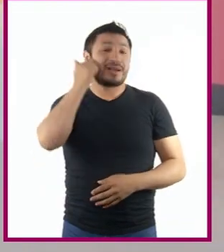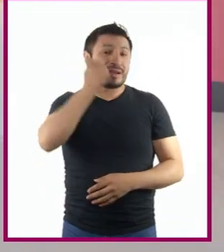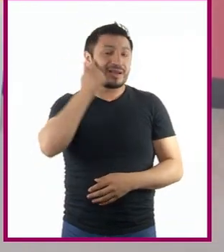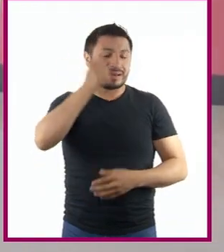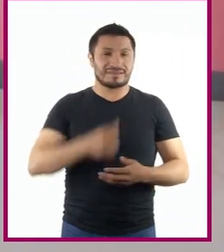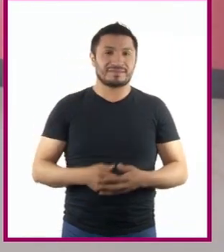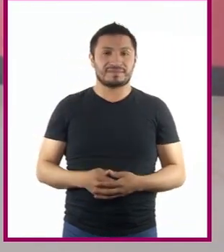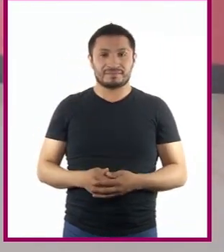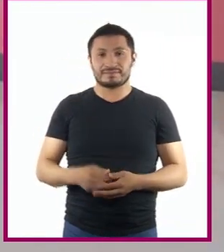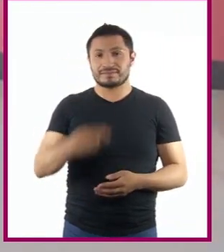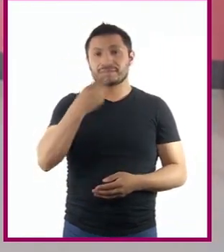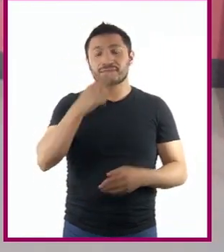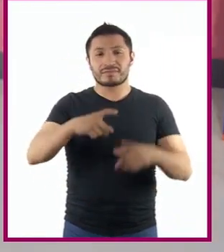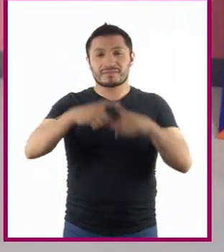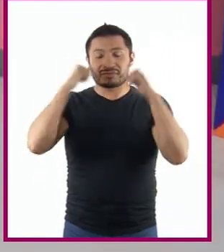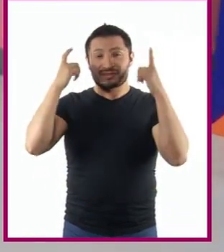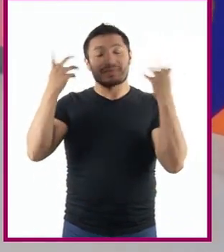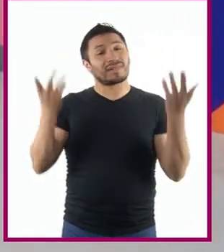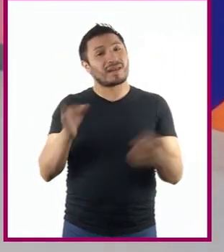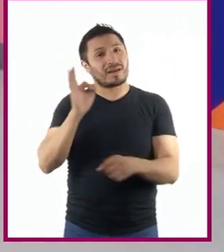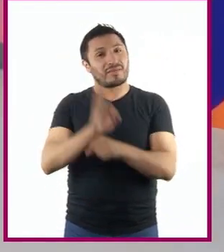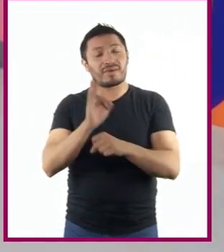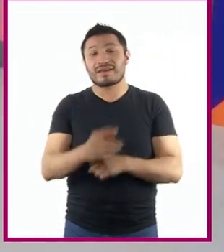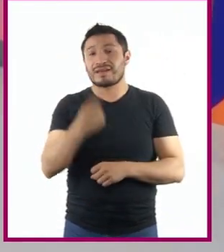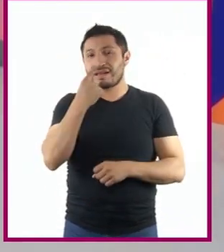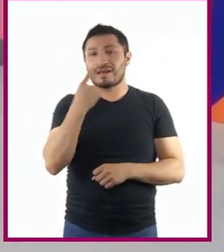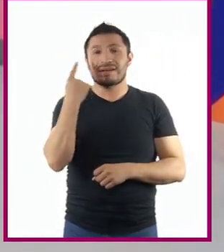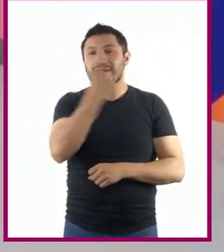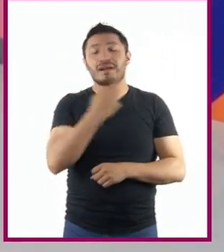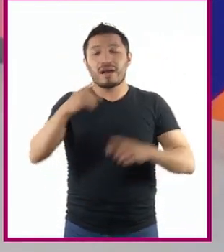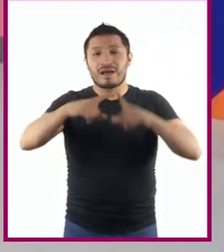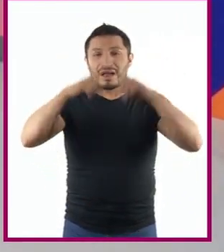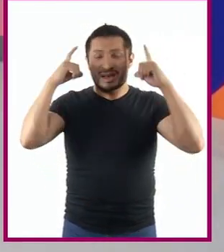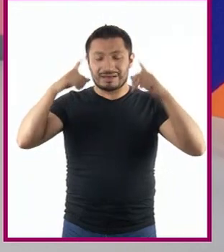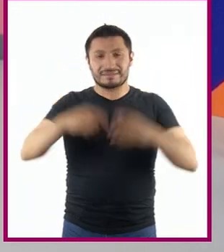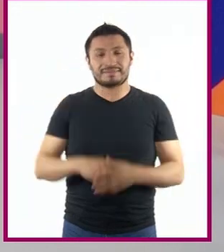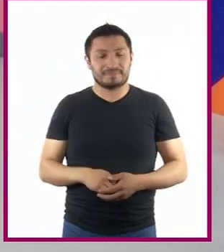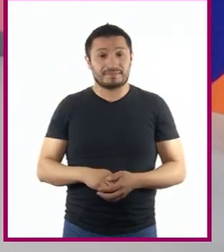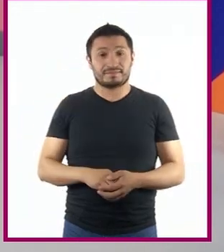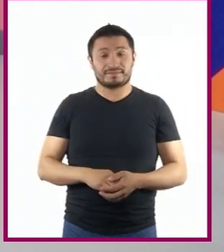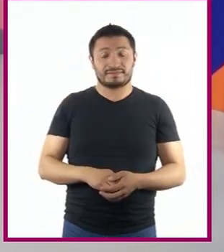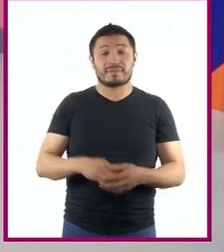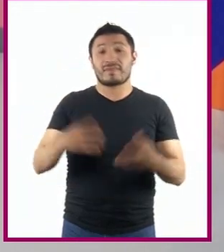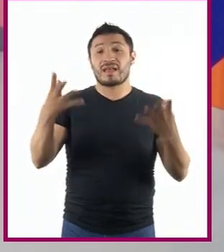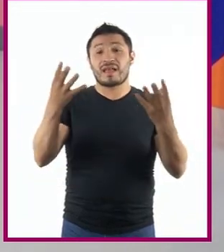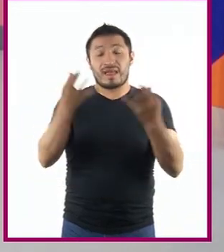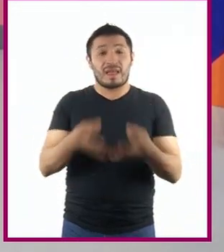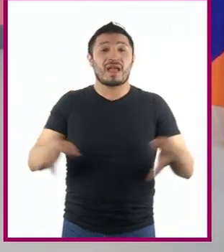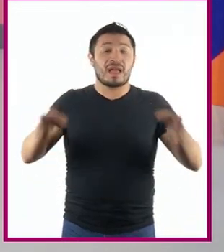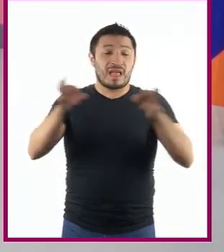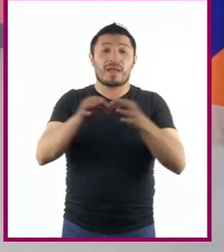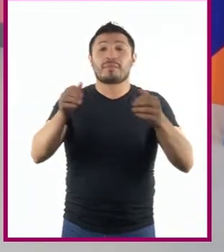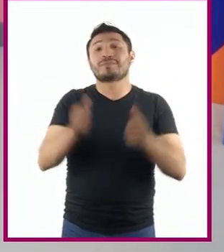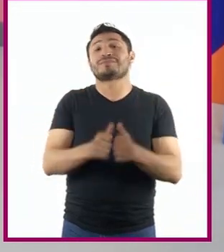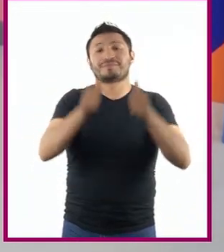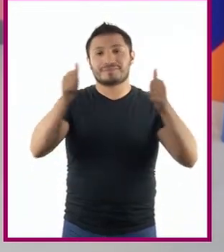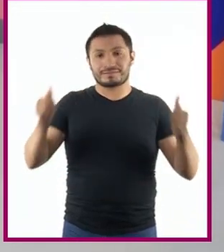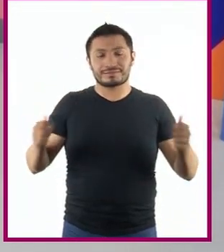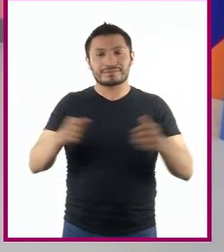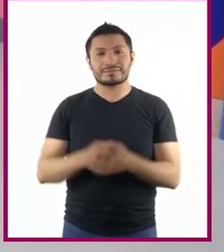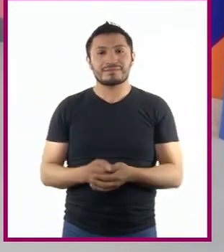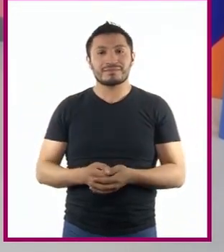jabón, usando el cubrebocas adecuadamente, de forma que proteja nariz y boca, y guardar y pedir la sana distancia.